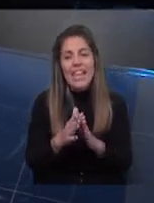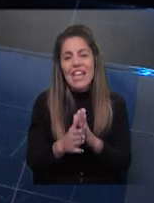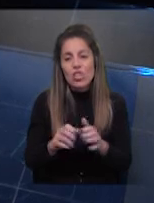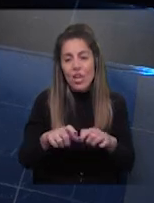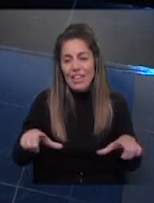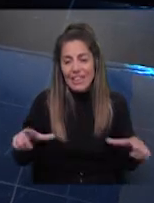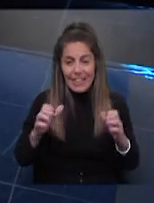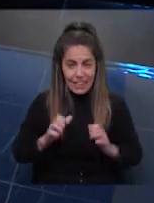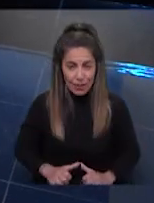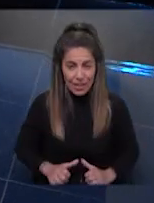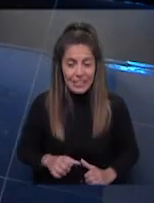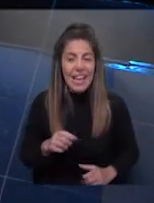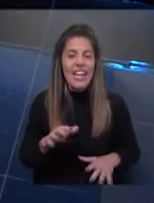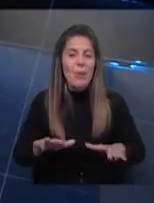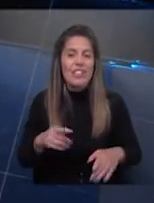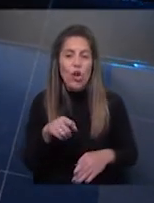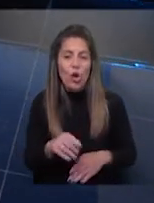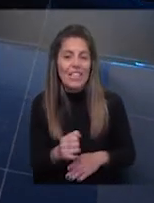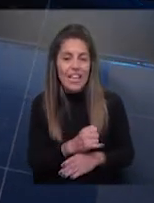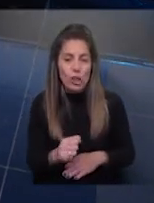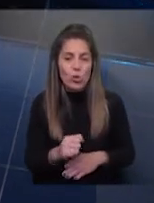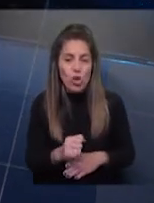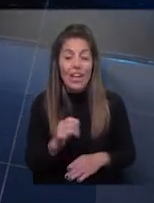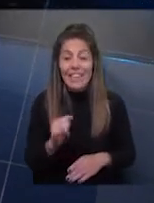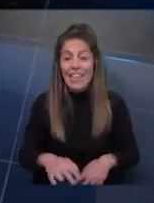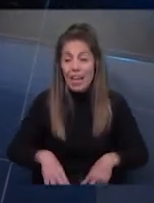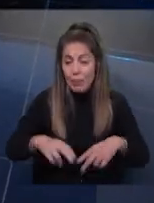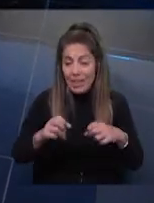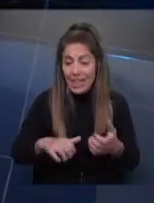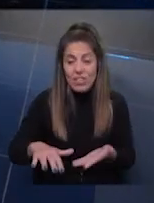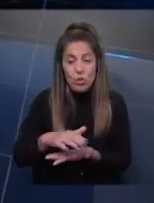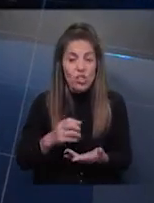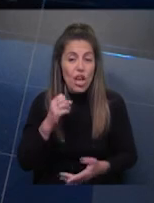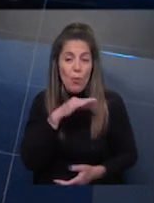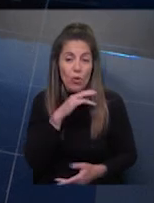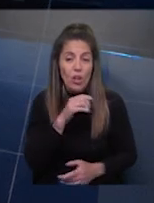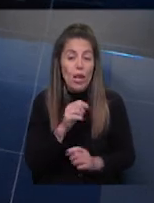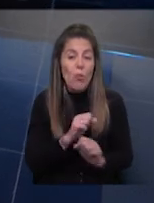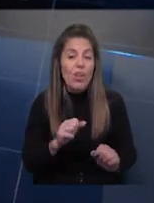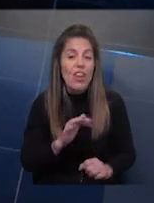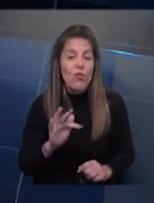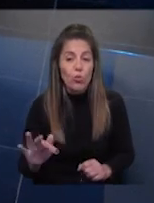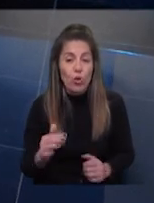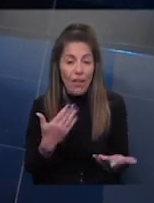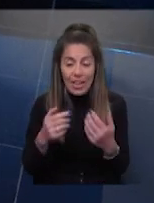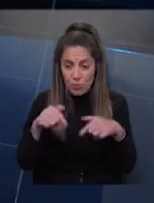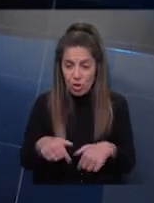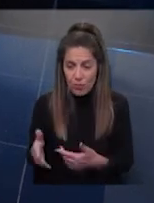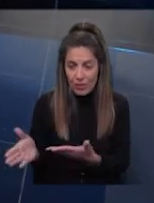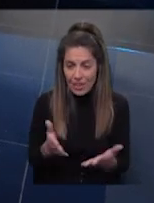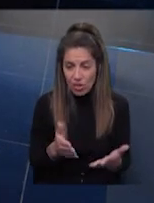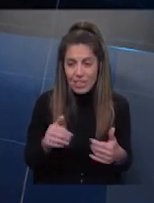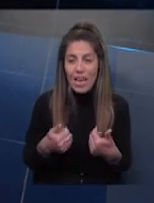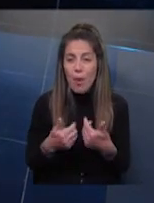organismo que, entre otras cosas, debería controlar e investigar casos de corrupción que puede pasar en el futuro? De esto hablaremos hoy. Bienvenidas,